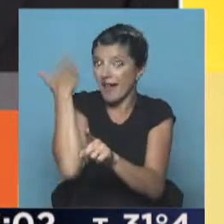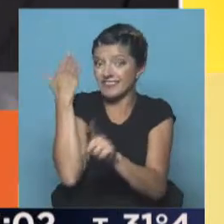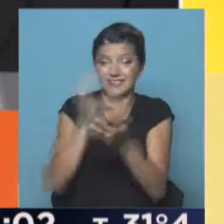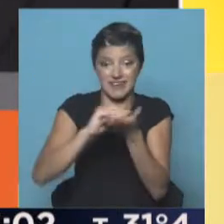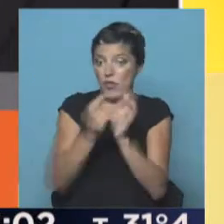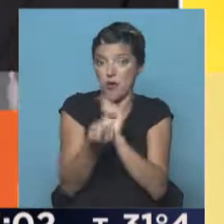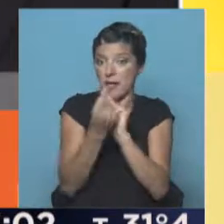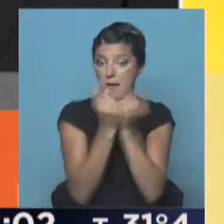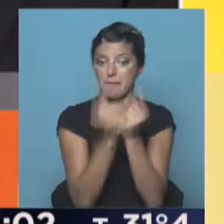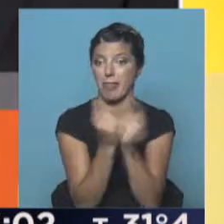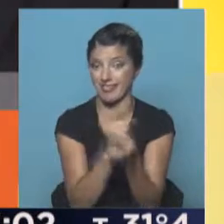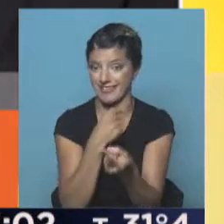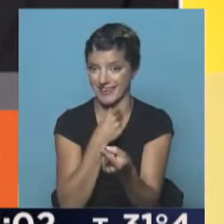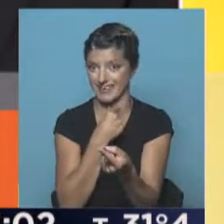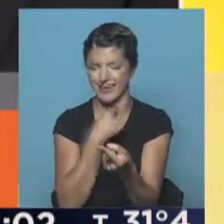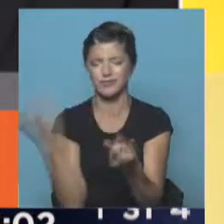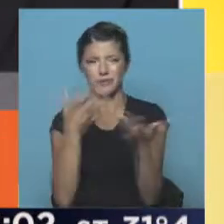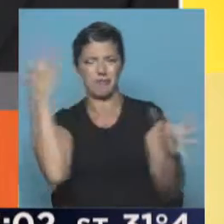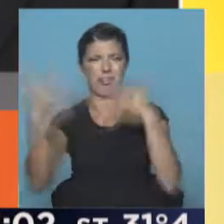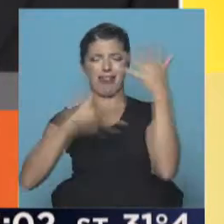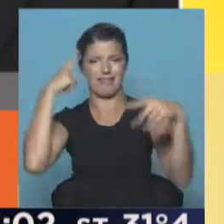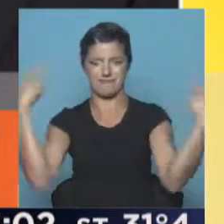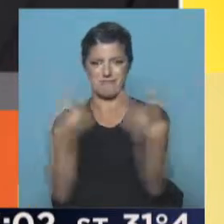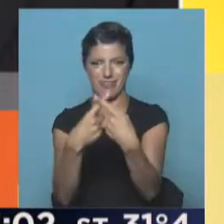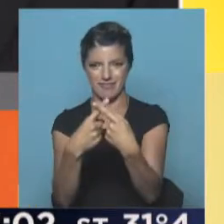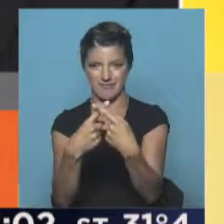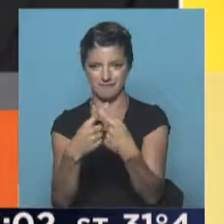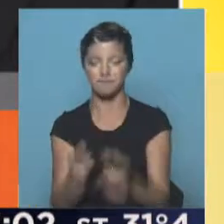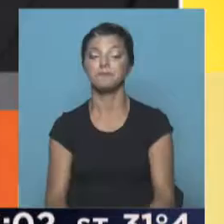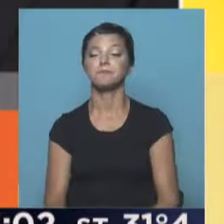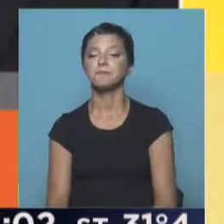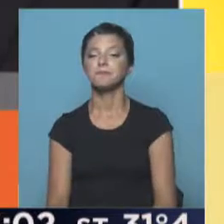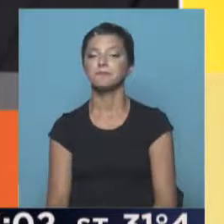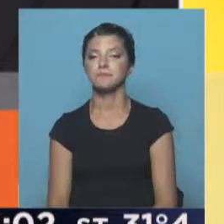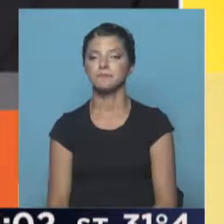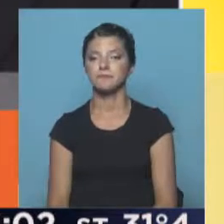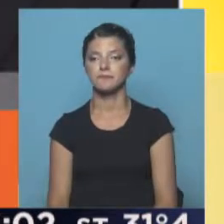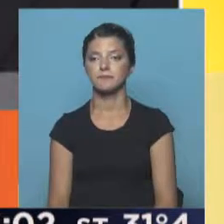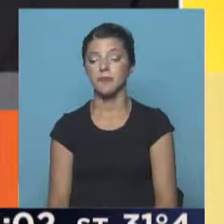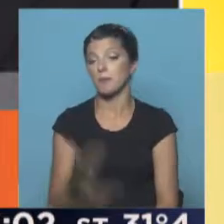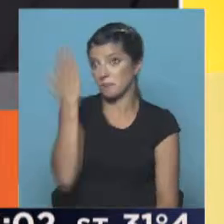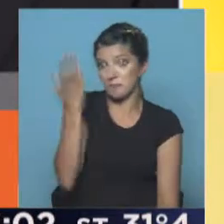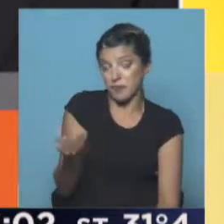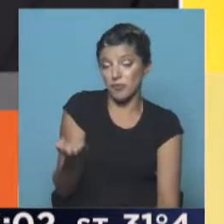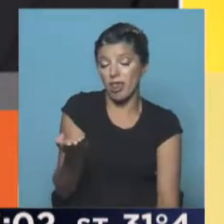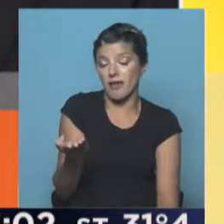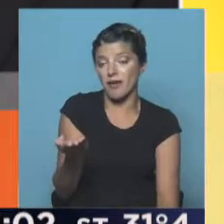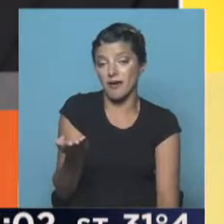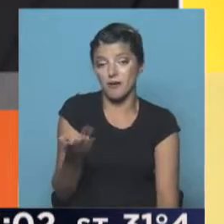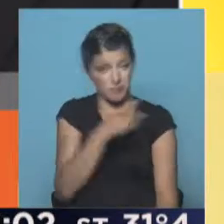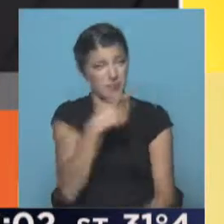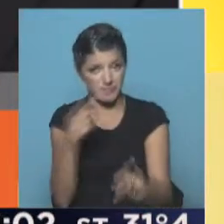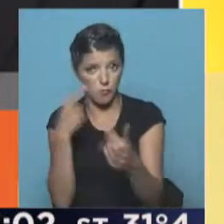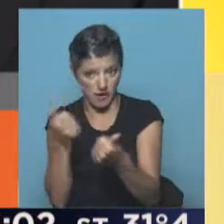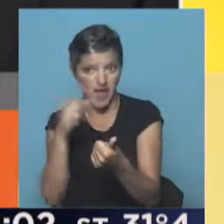decir, no deja de ser paradójico todo en Italia. Y Matteo Renzi, al fin y al cabo, inclusive por lo que vos decís, no es David